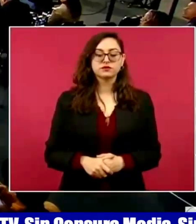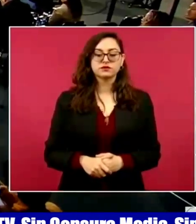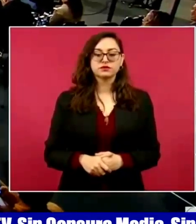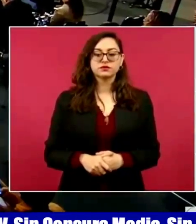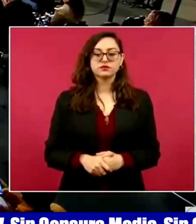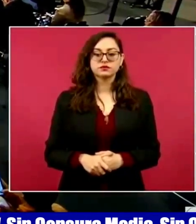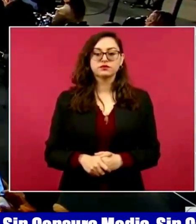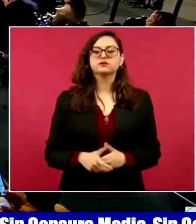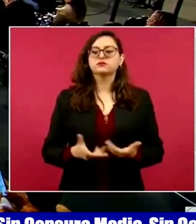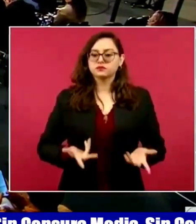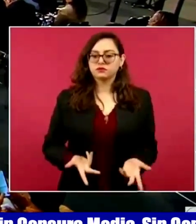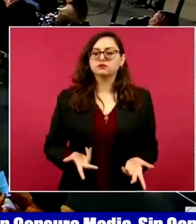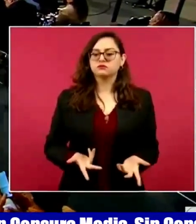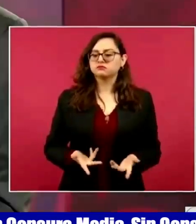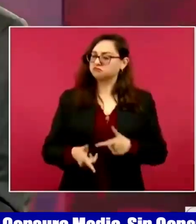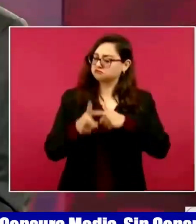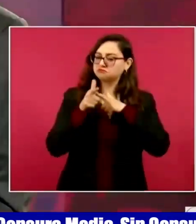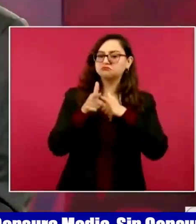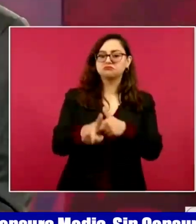de lo que se sigue haciendo